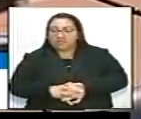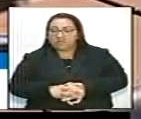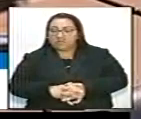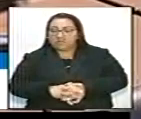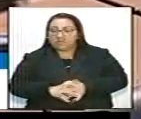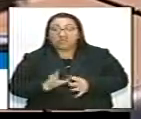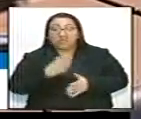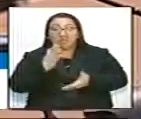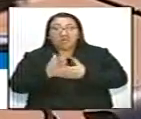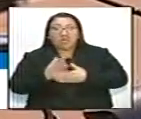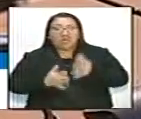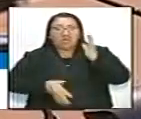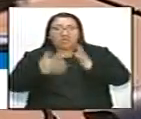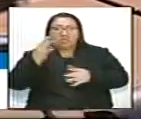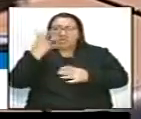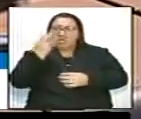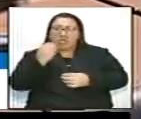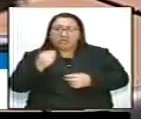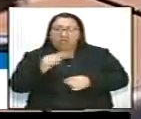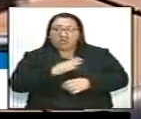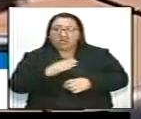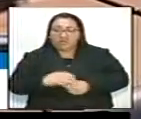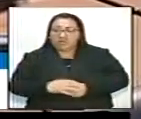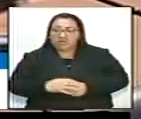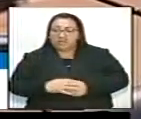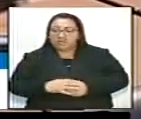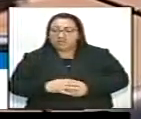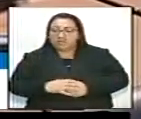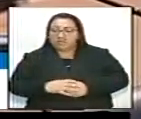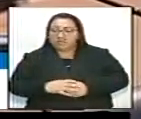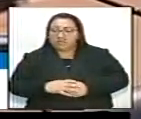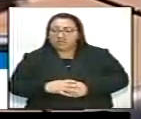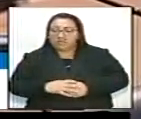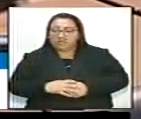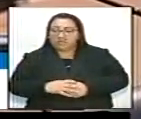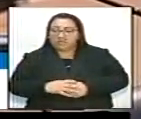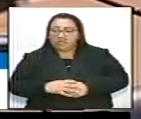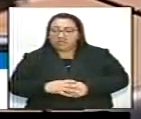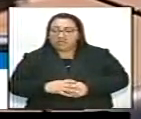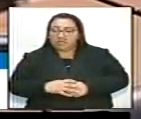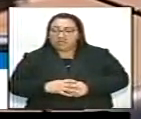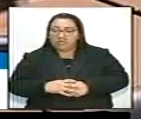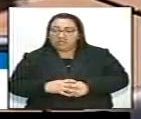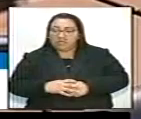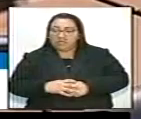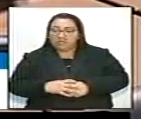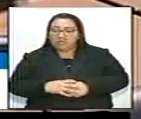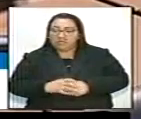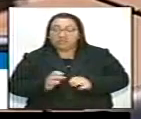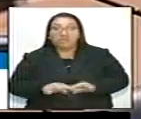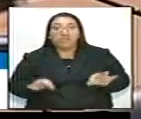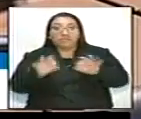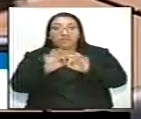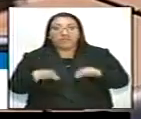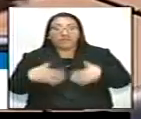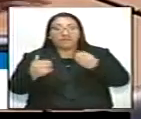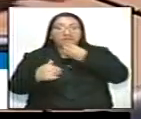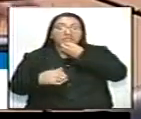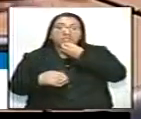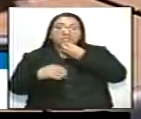ser un escándalo, insisto, de desgobierno, es un indicador de que podríamos estar, se podría